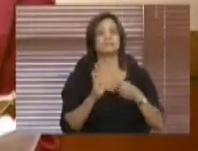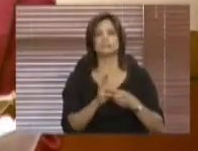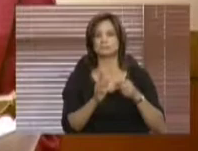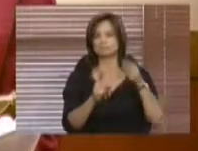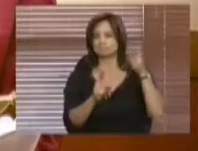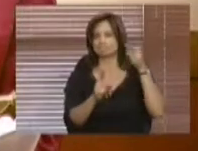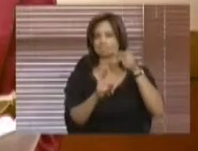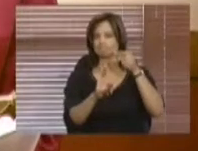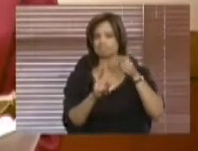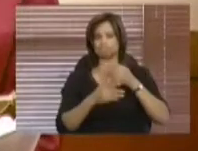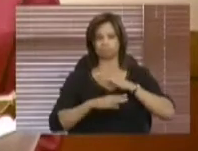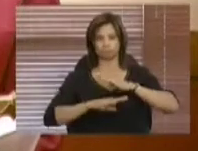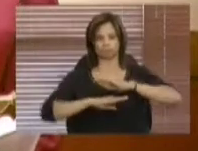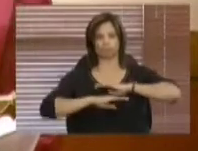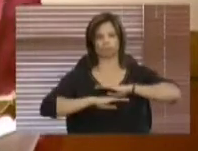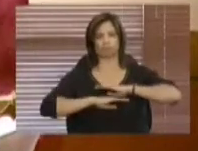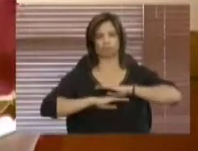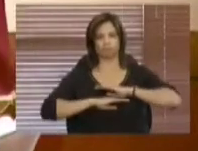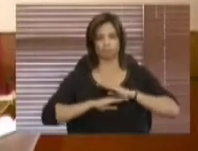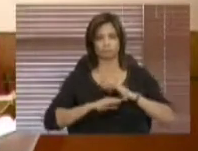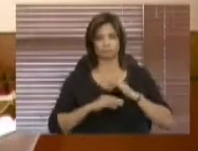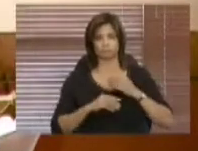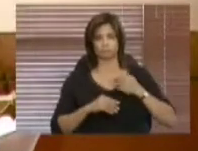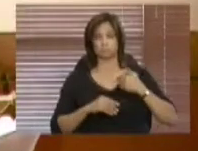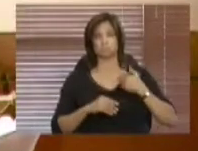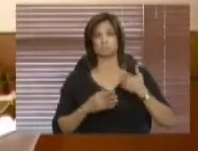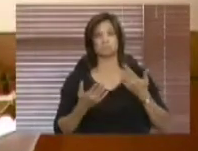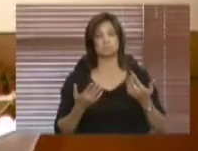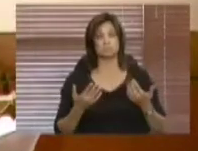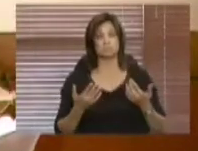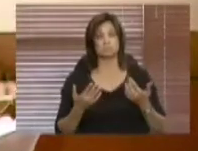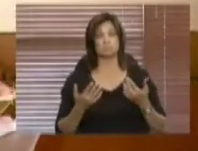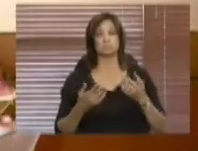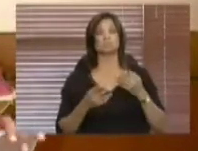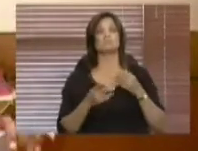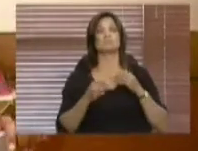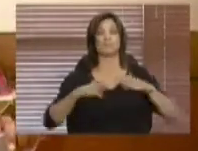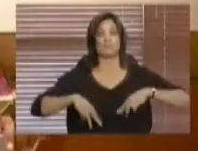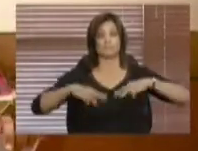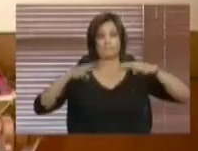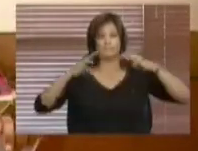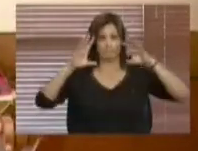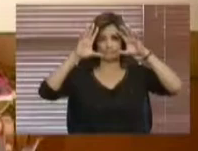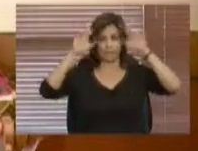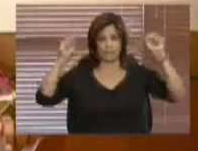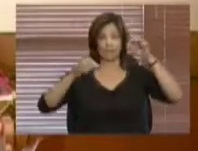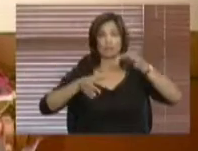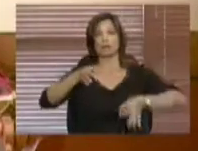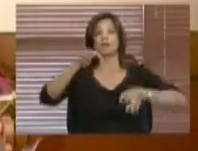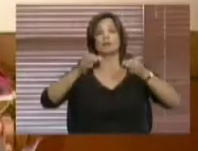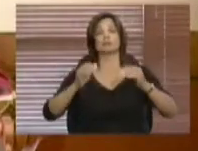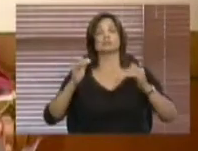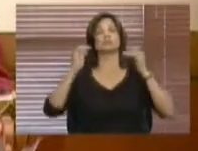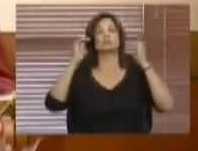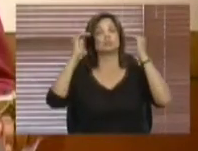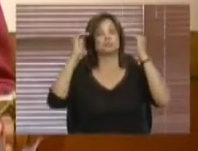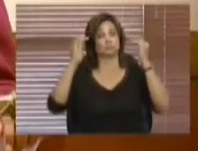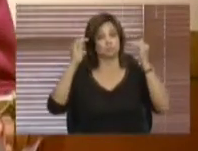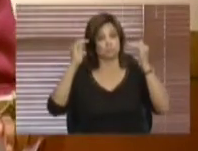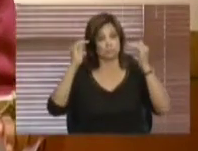de profunda satisfacción que el honorable magistrado presidente de la Suprema Corte de